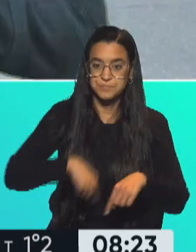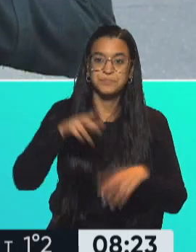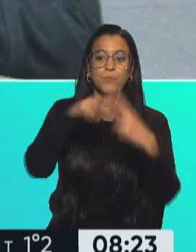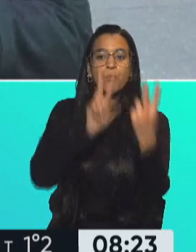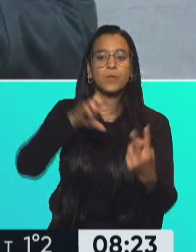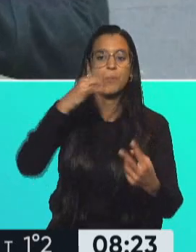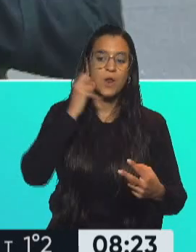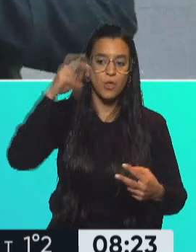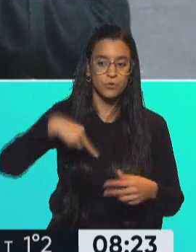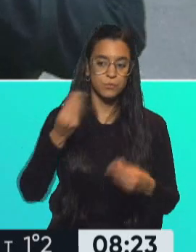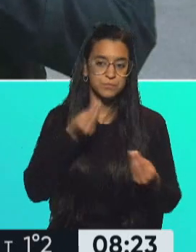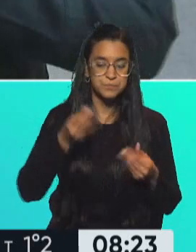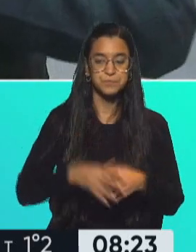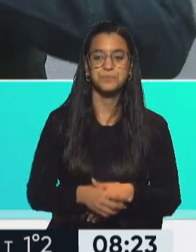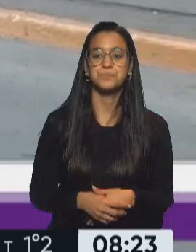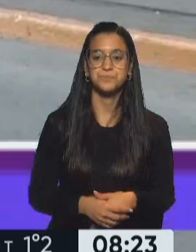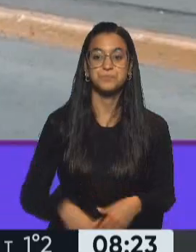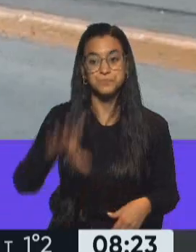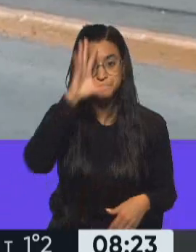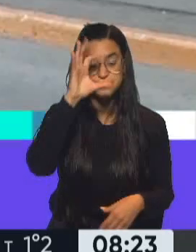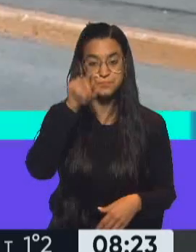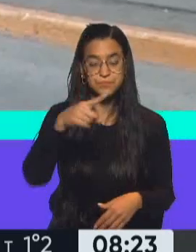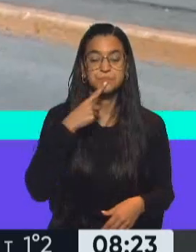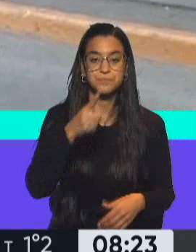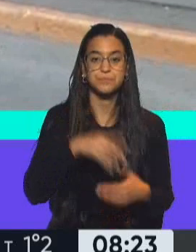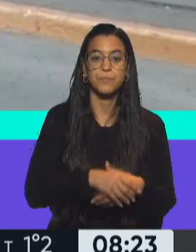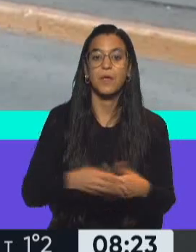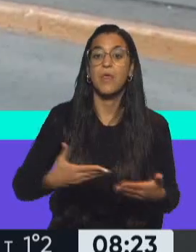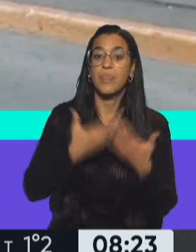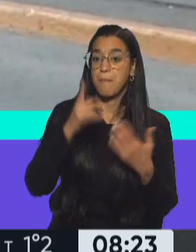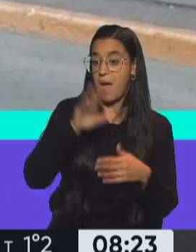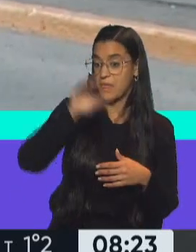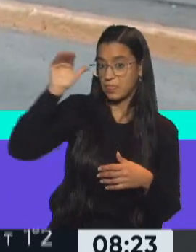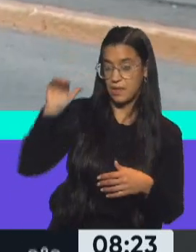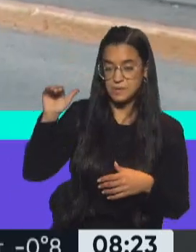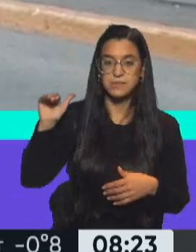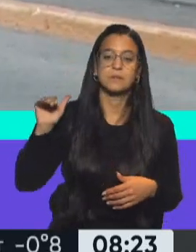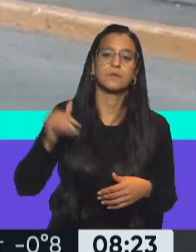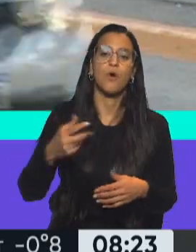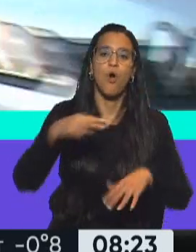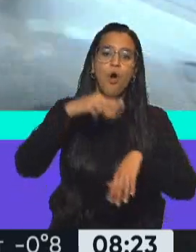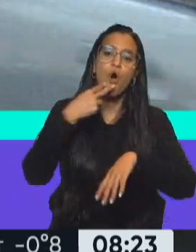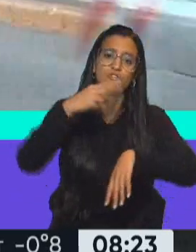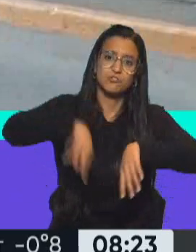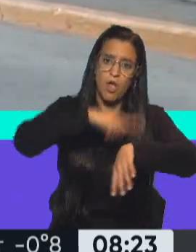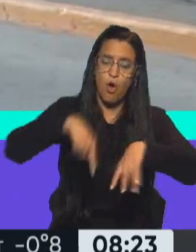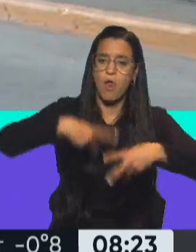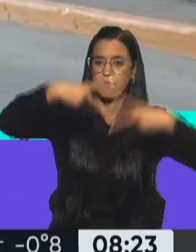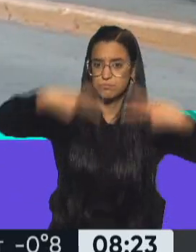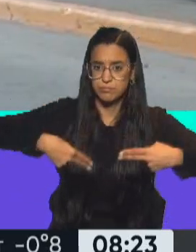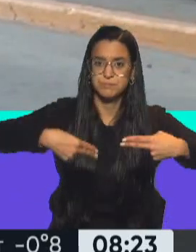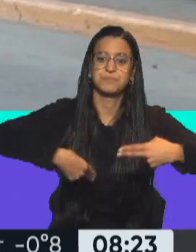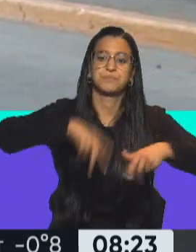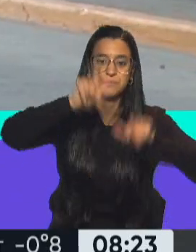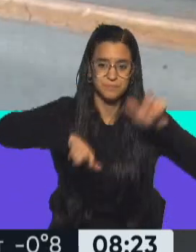puente Pueyrredón? Porque recordemos, Silvia y Alejandro, que el día martes, cuando realmente hubo casi 11 horas de corte, que los